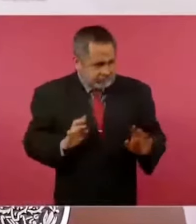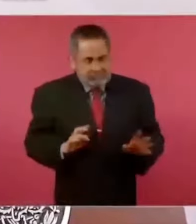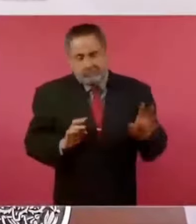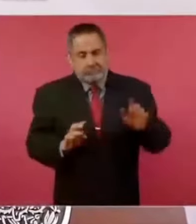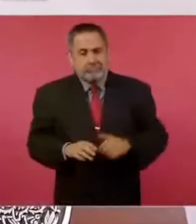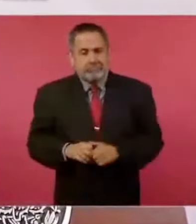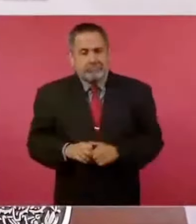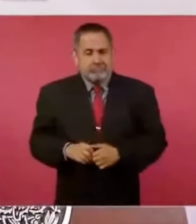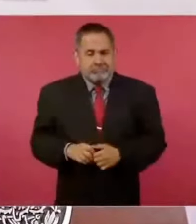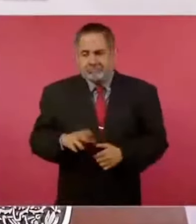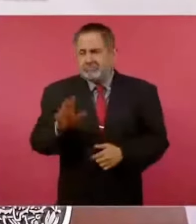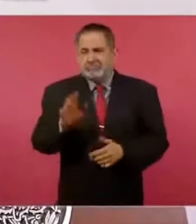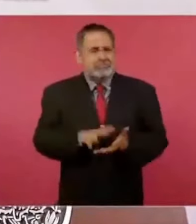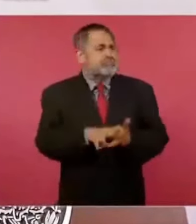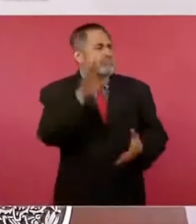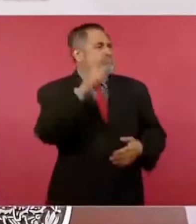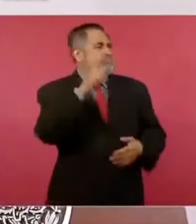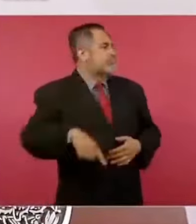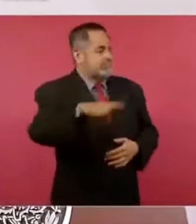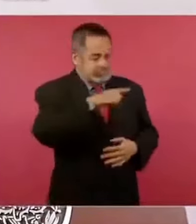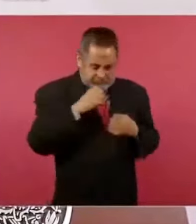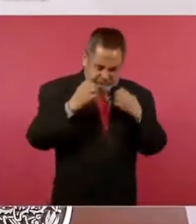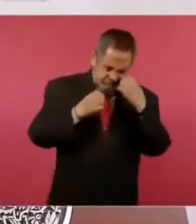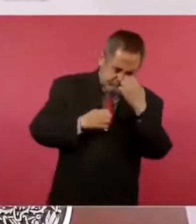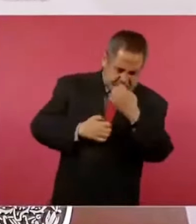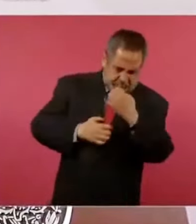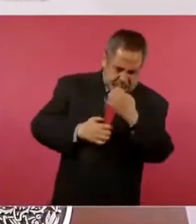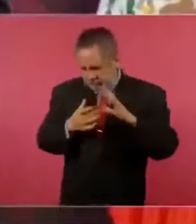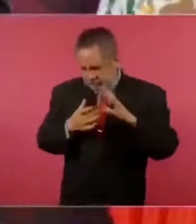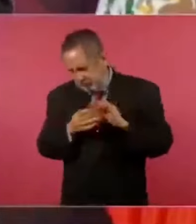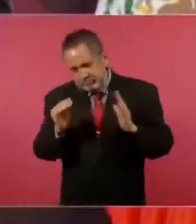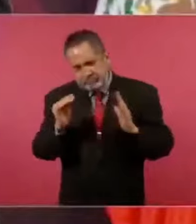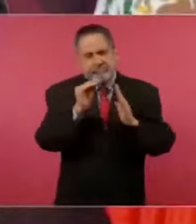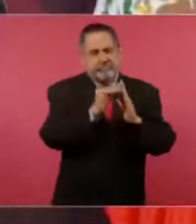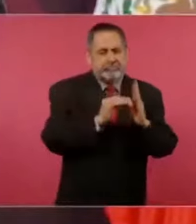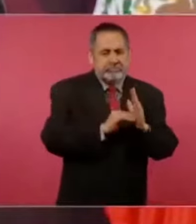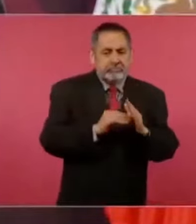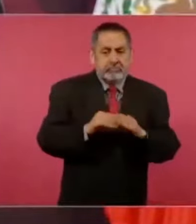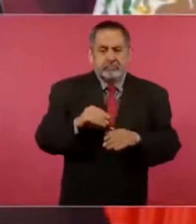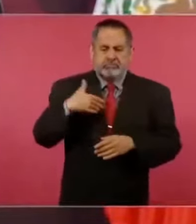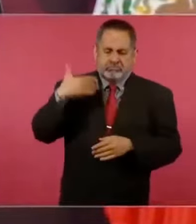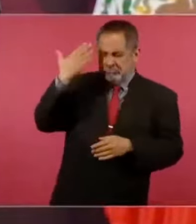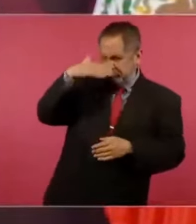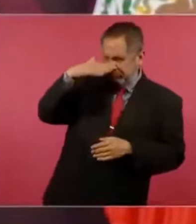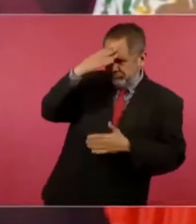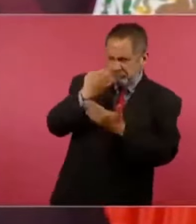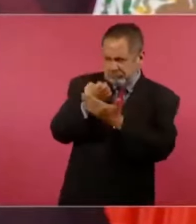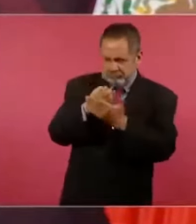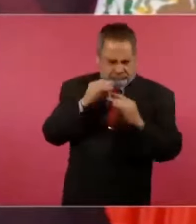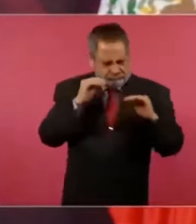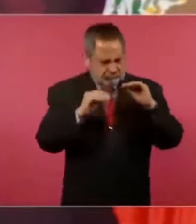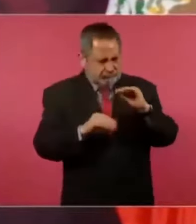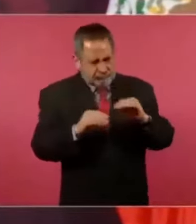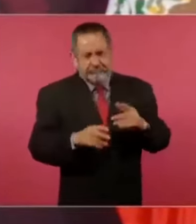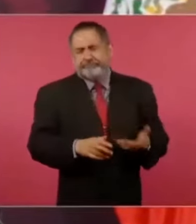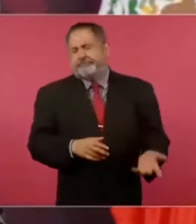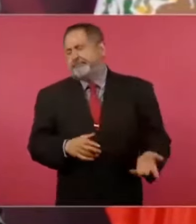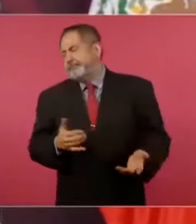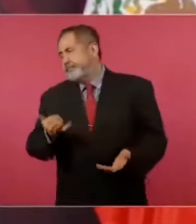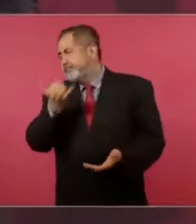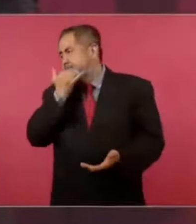No, pero casi todos los analistas económicos y sobre todo los políticos